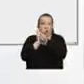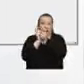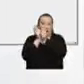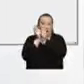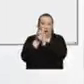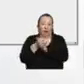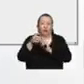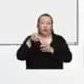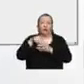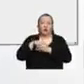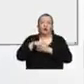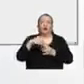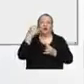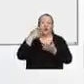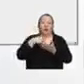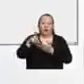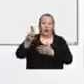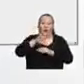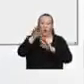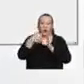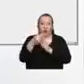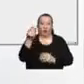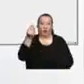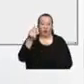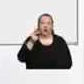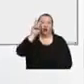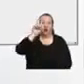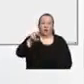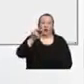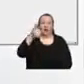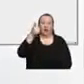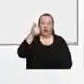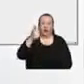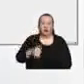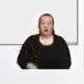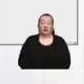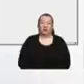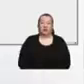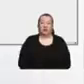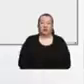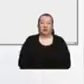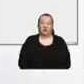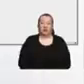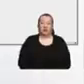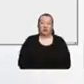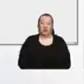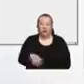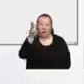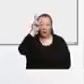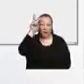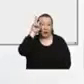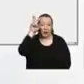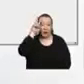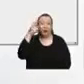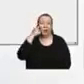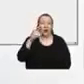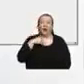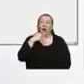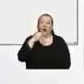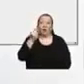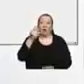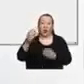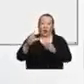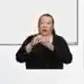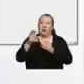el último centavo y vinieron con el rabo entre las piernas de 2010 que somos tan astutos que incluso para perder más plato de break la votamos